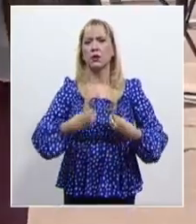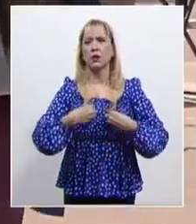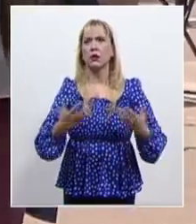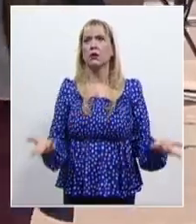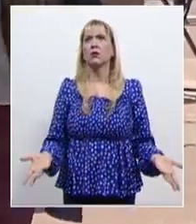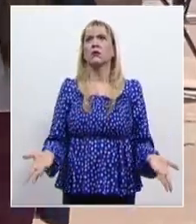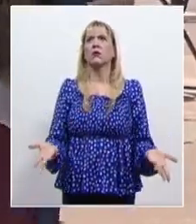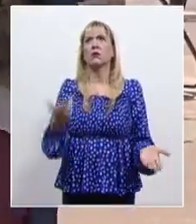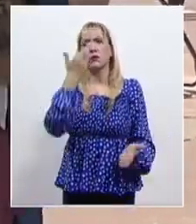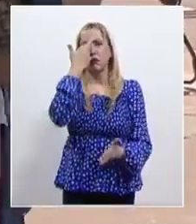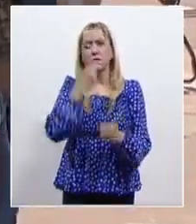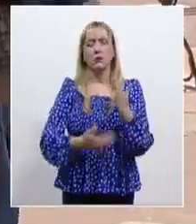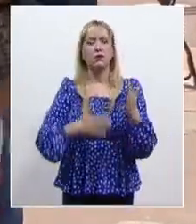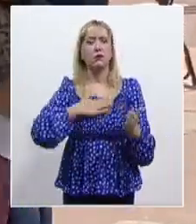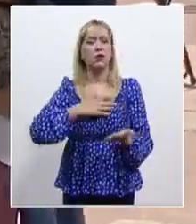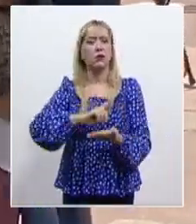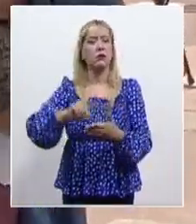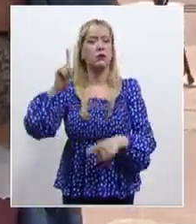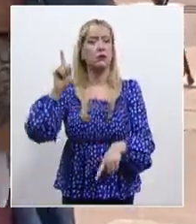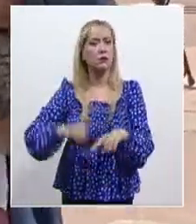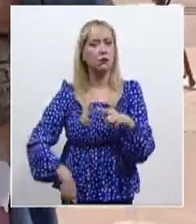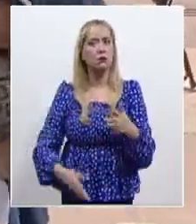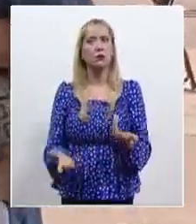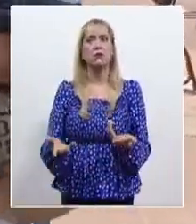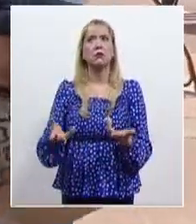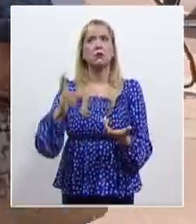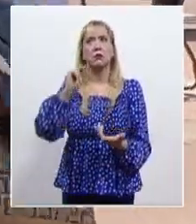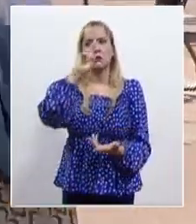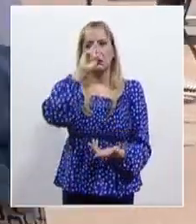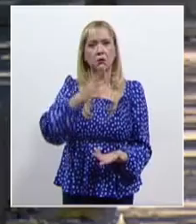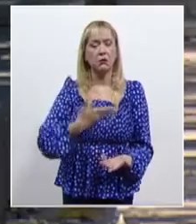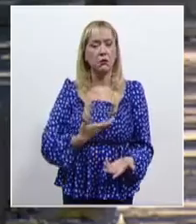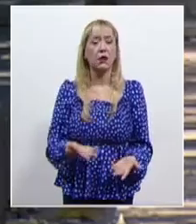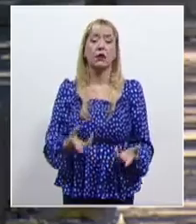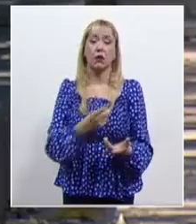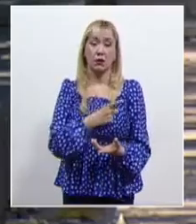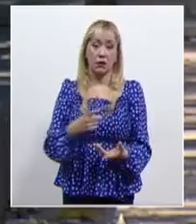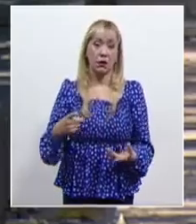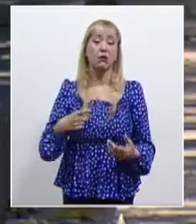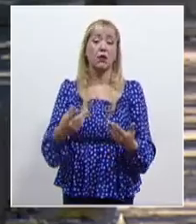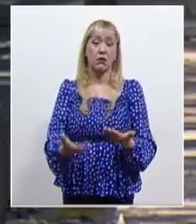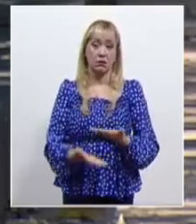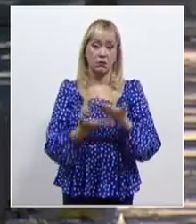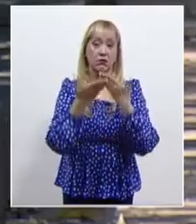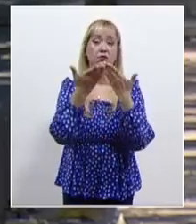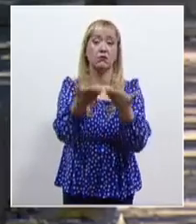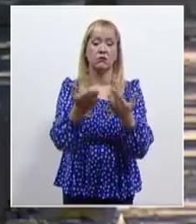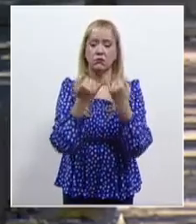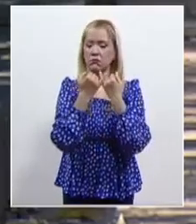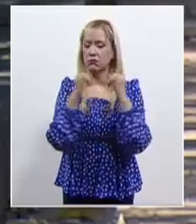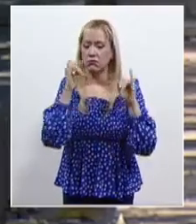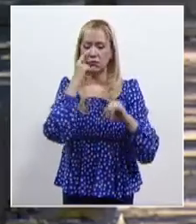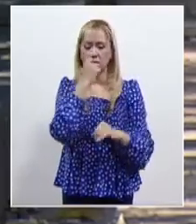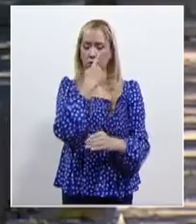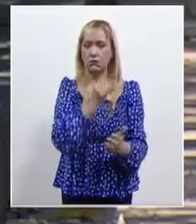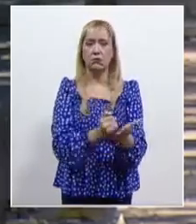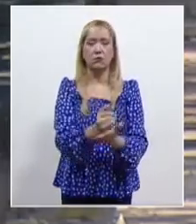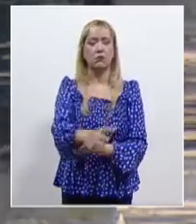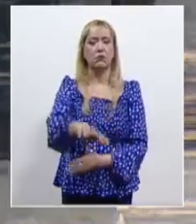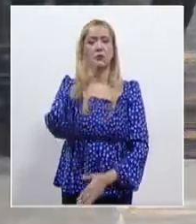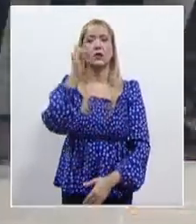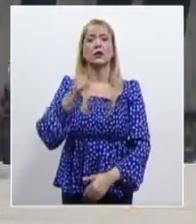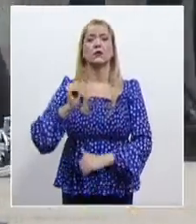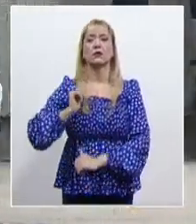subsecuente afectación a otros derechos. Por este motivo, la seguridad social debe ser justiciable, autónoma y garantizada por las